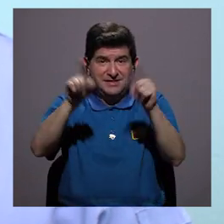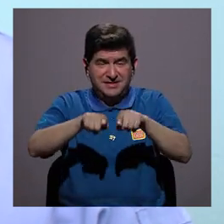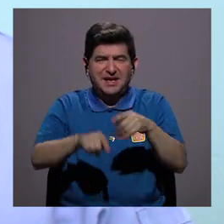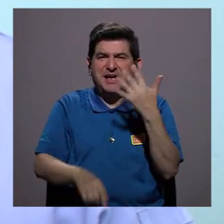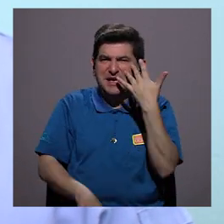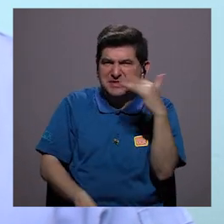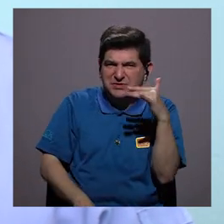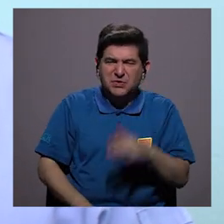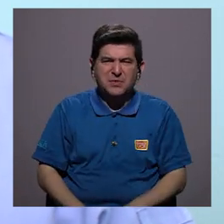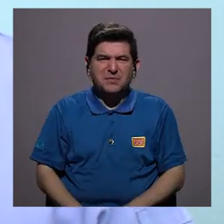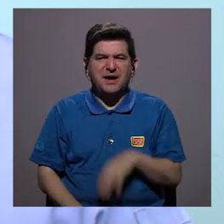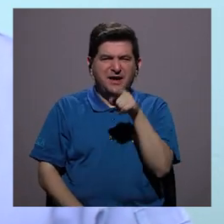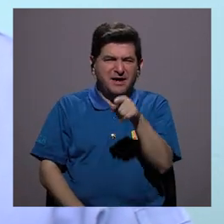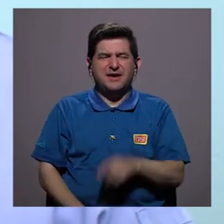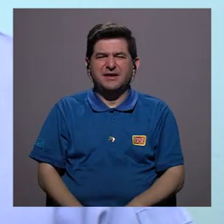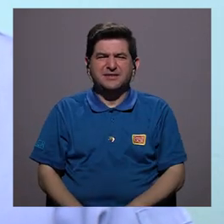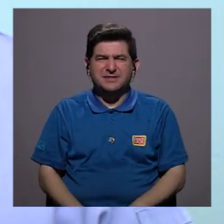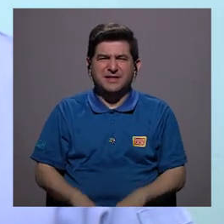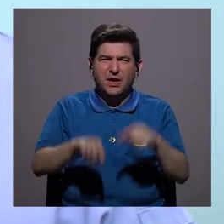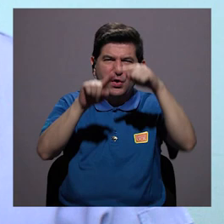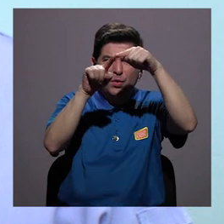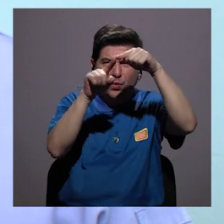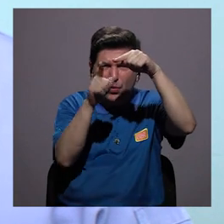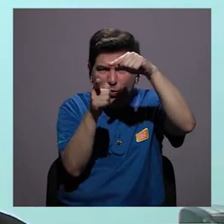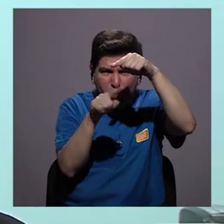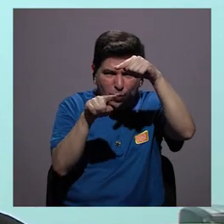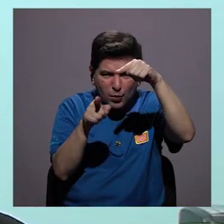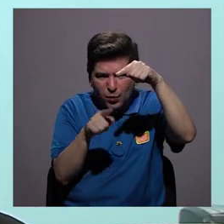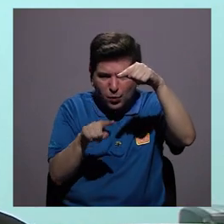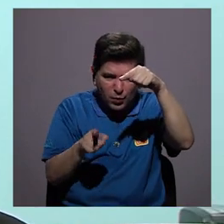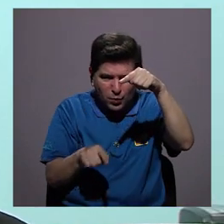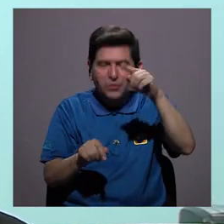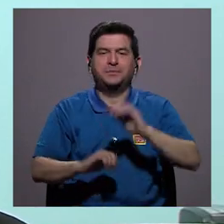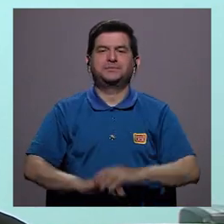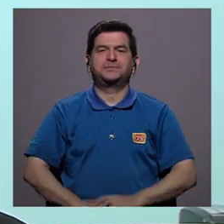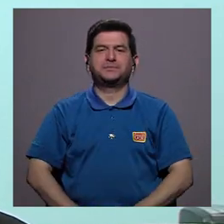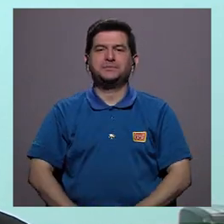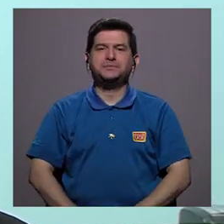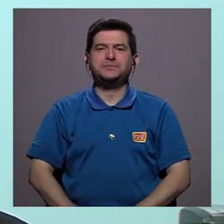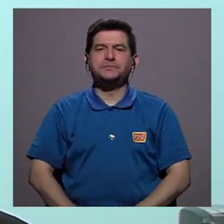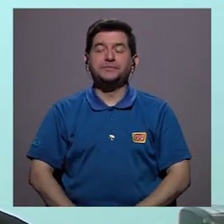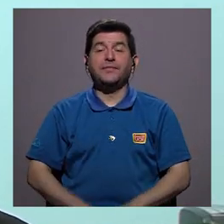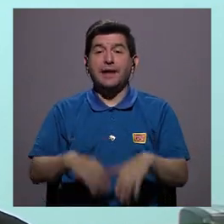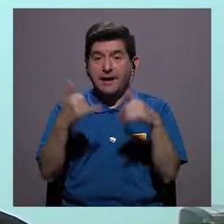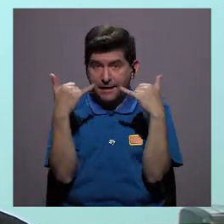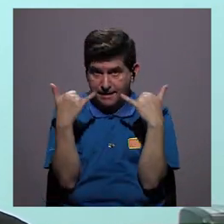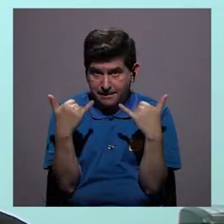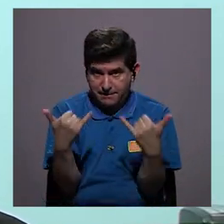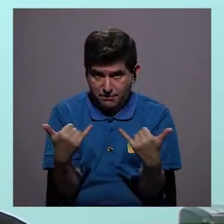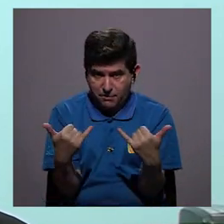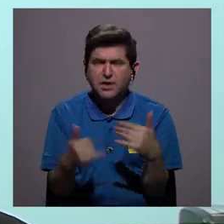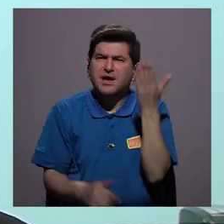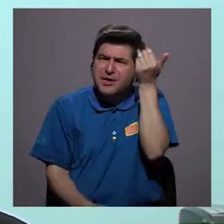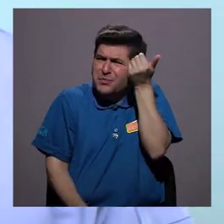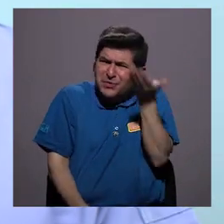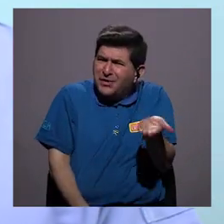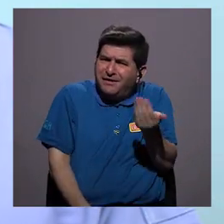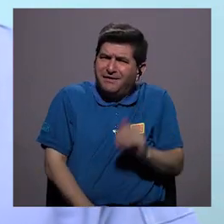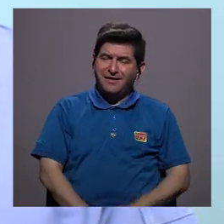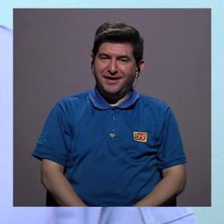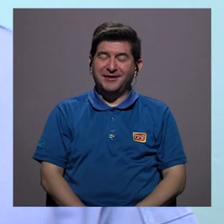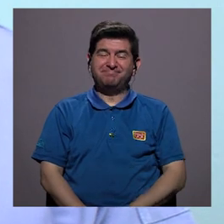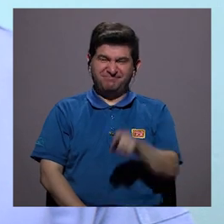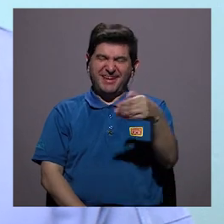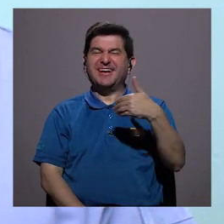autopista, se convierte como en una carretera rural llena de curvas por todas partes. Ahora, ¿por